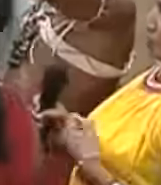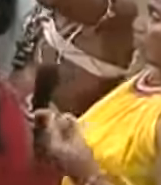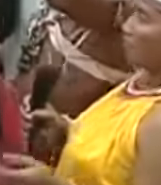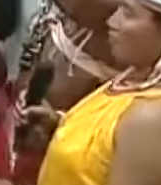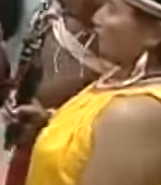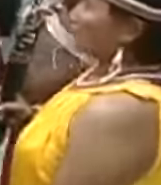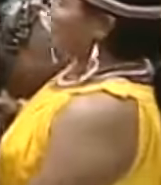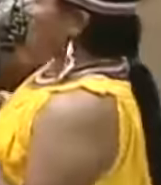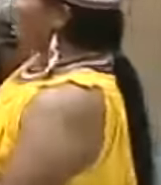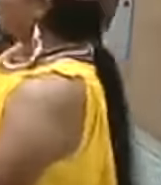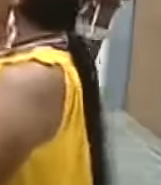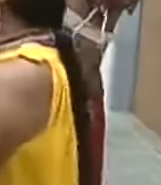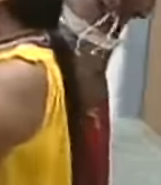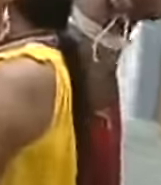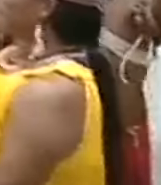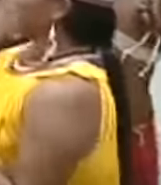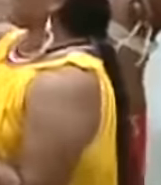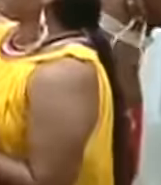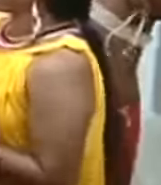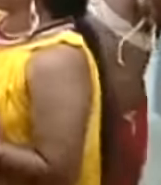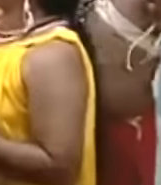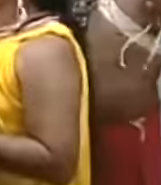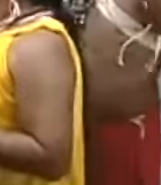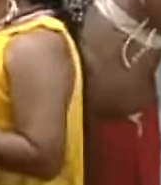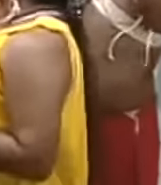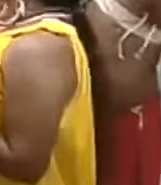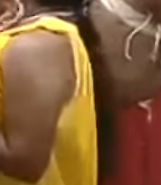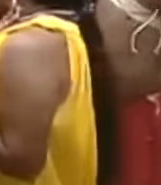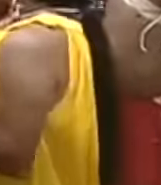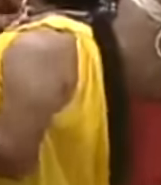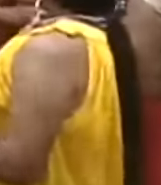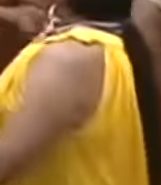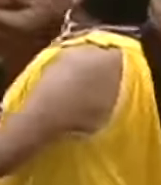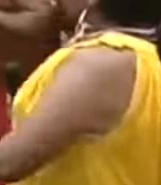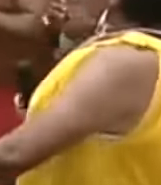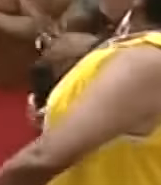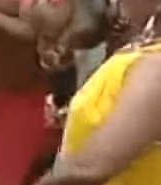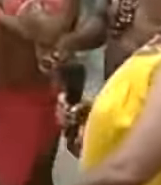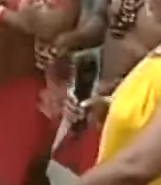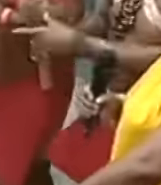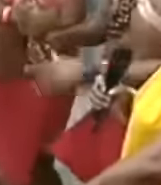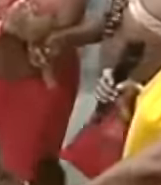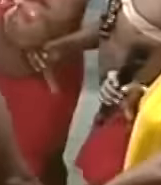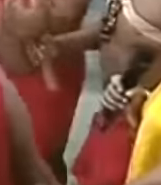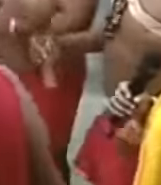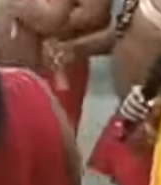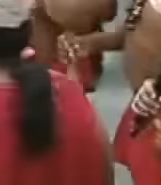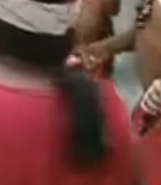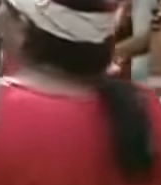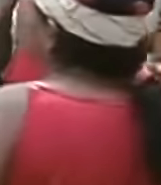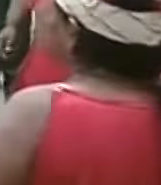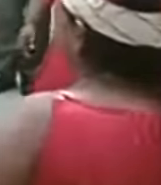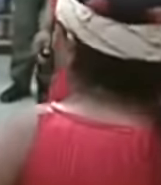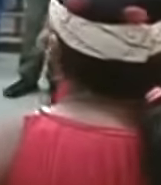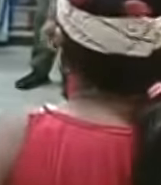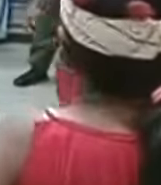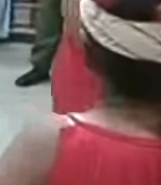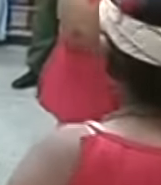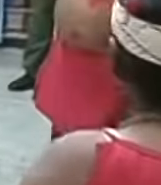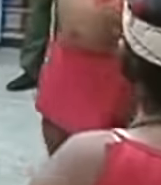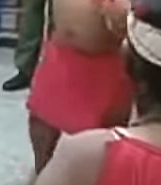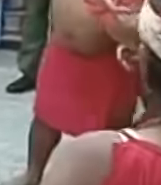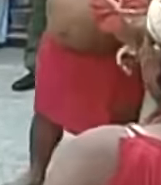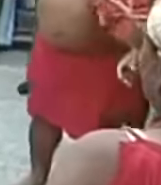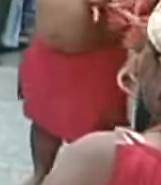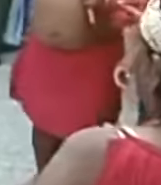Guzmán, viceministro de Educación para la Defensa. Podemos informar también que se encuentra presente además el mayor general Fabio